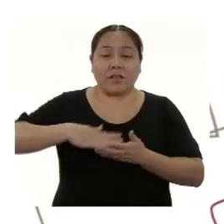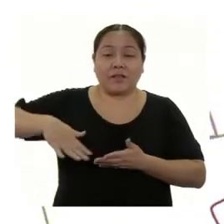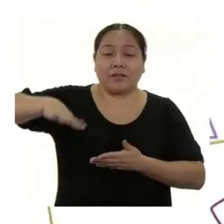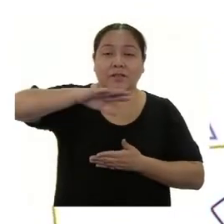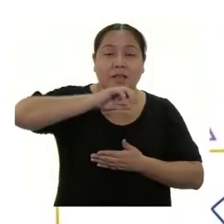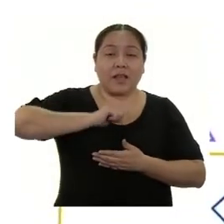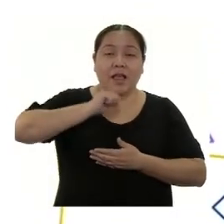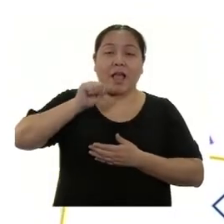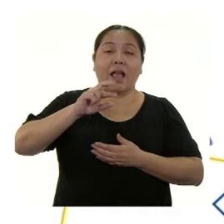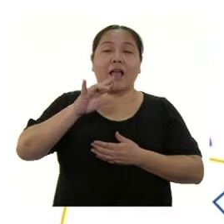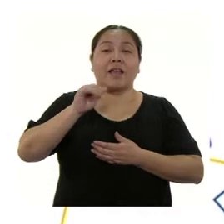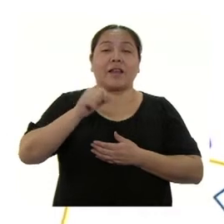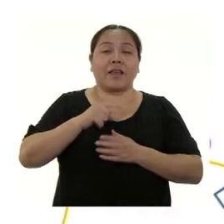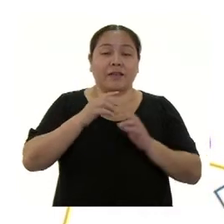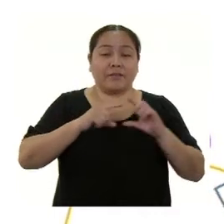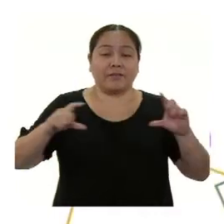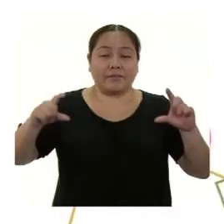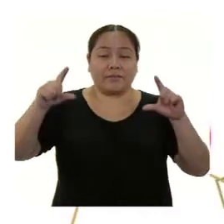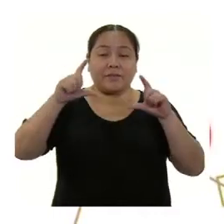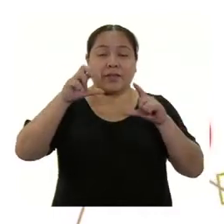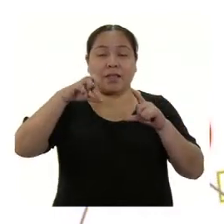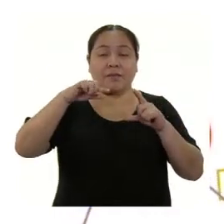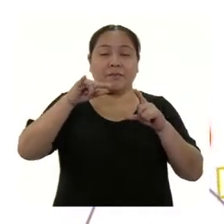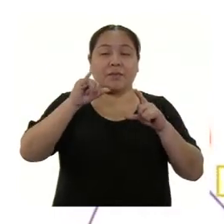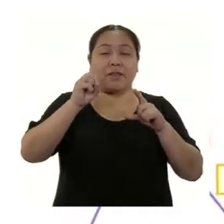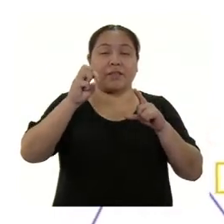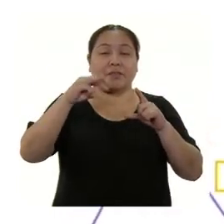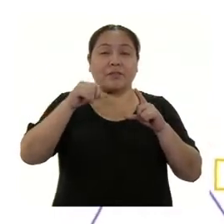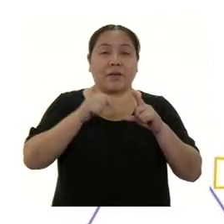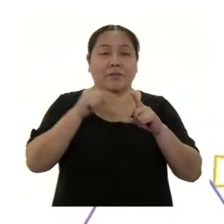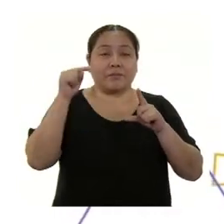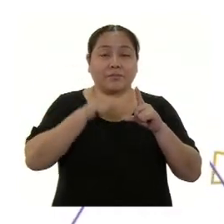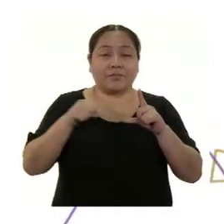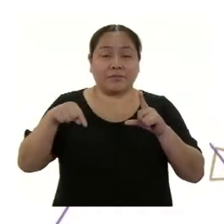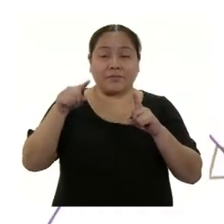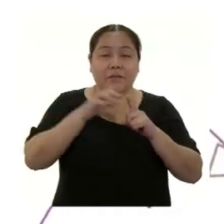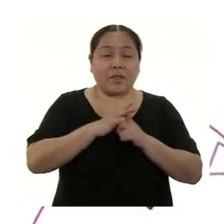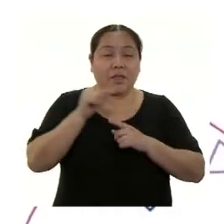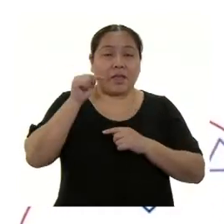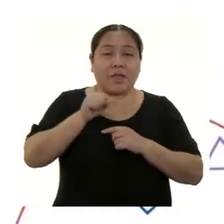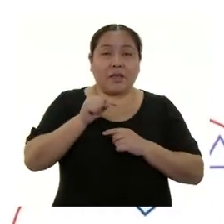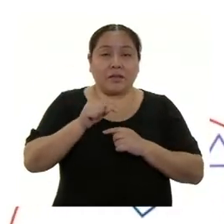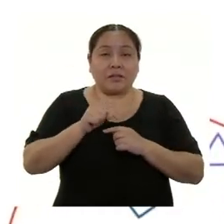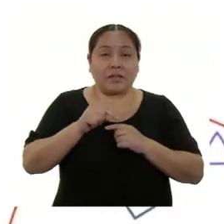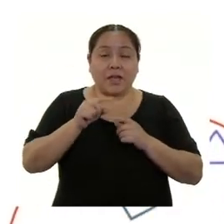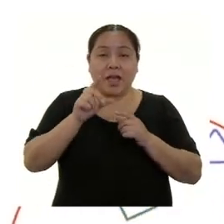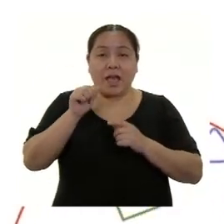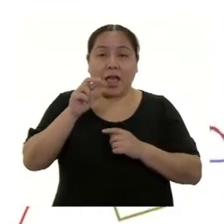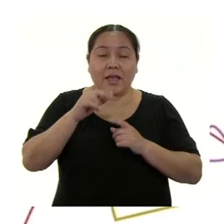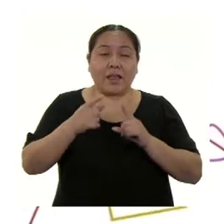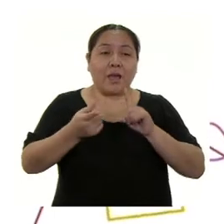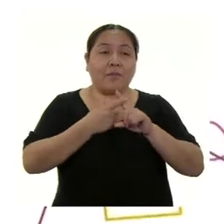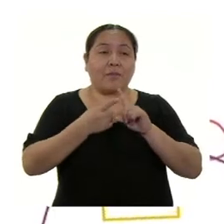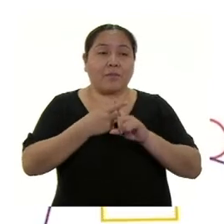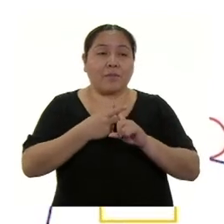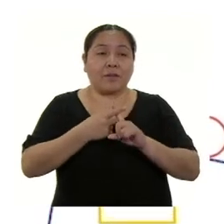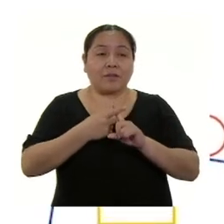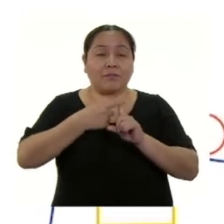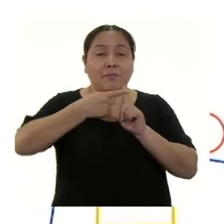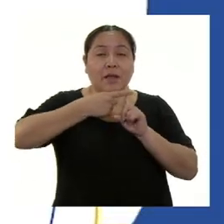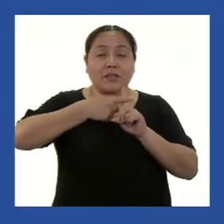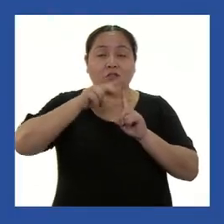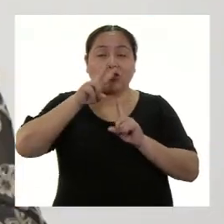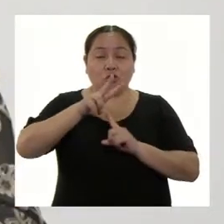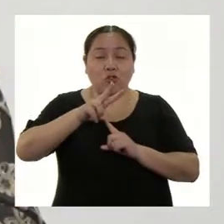de la superficie del prisma, o sea, el área de la superficie lateral más 2 veces el área de las bases.